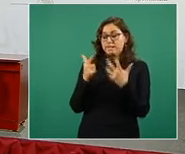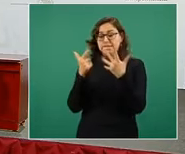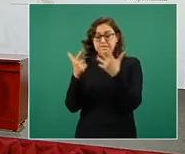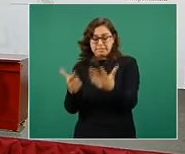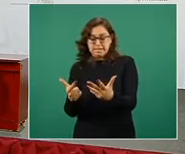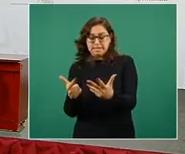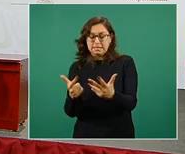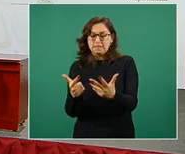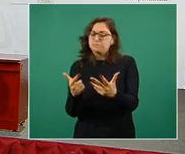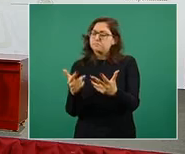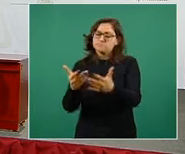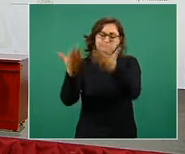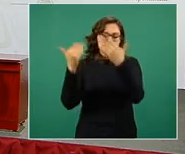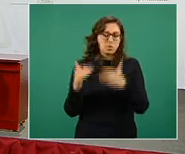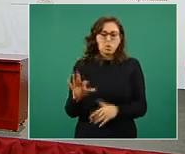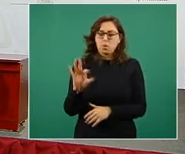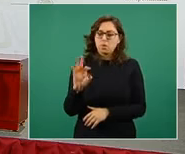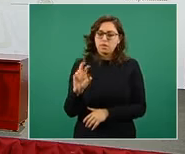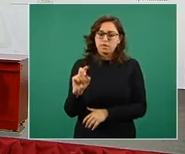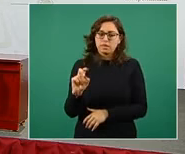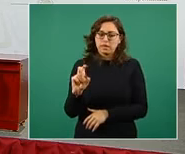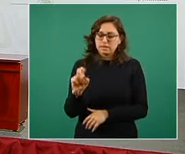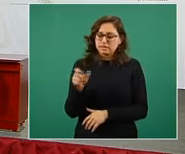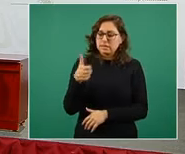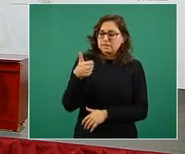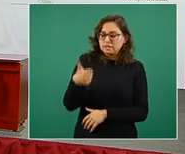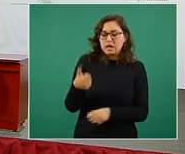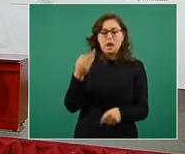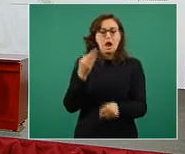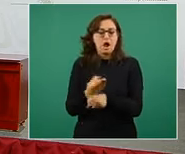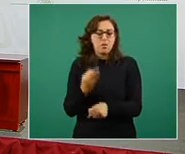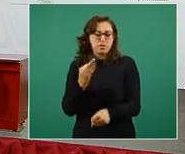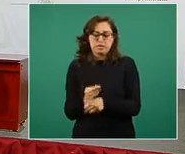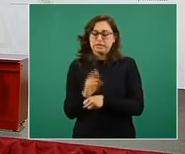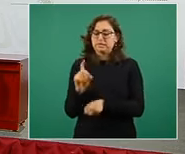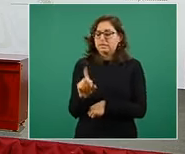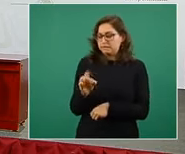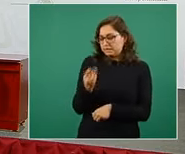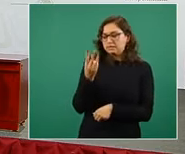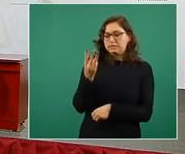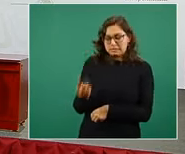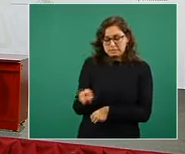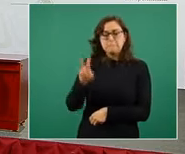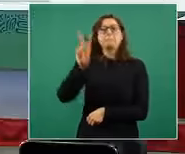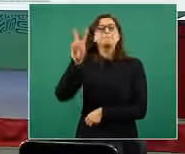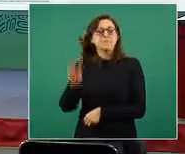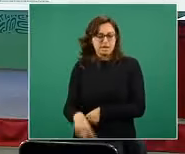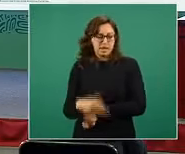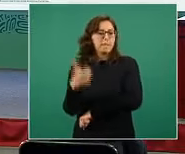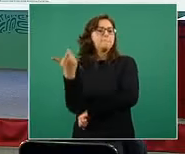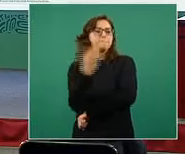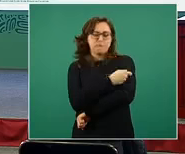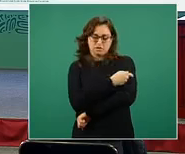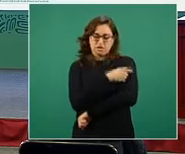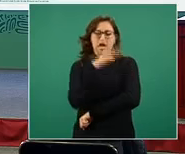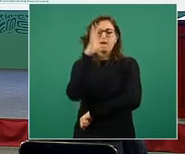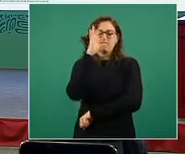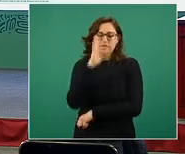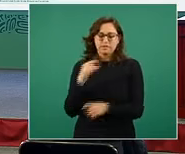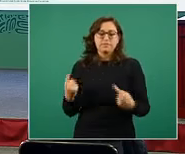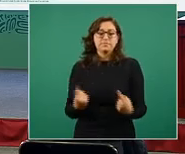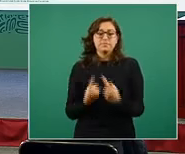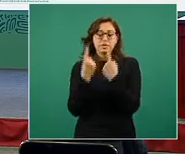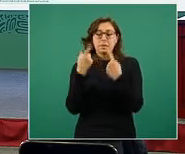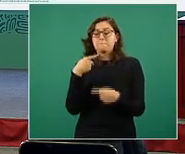ahora 33 son los mismos, no ha habido descarte de otros. Y aquí está una estadística básica de cómo se distribuyen, solo 2